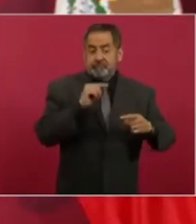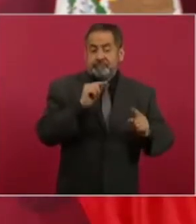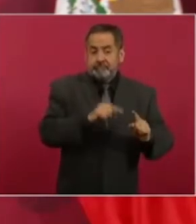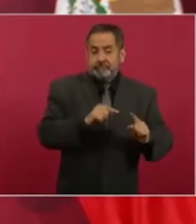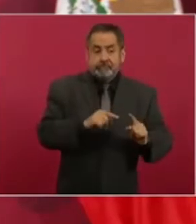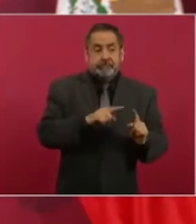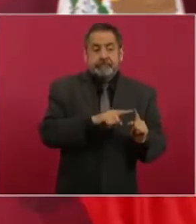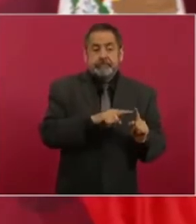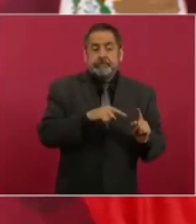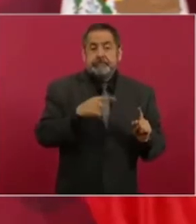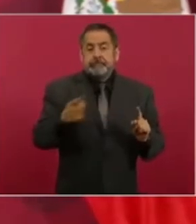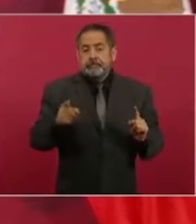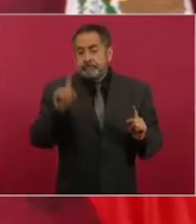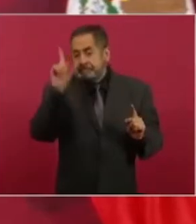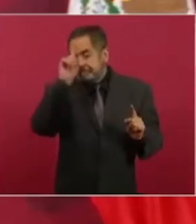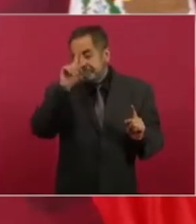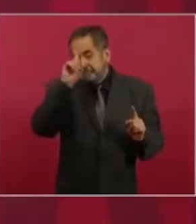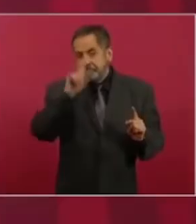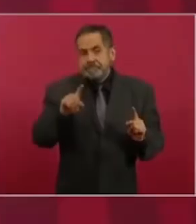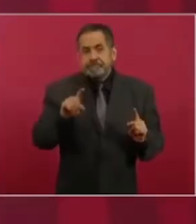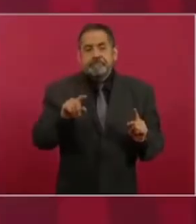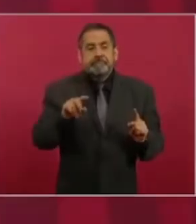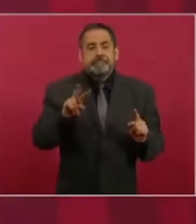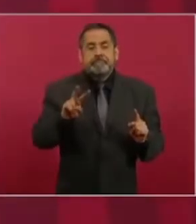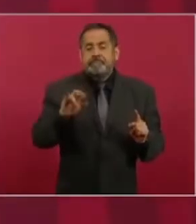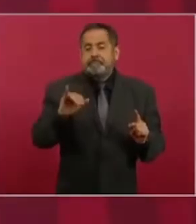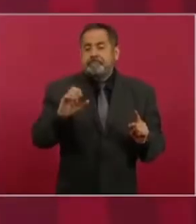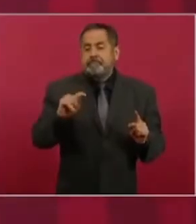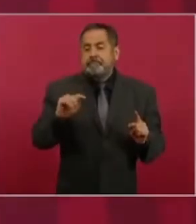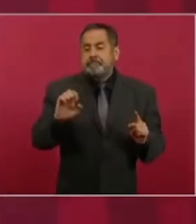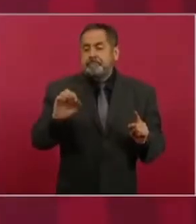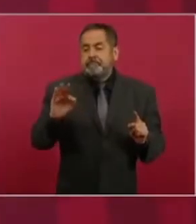le recomendó a Vicente Fox